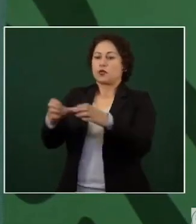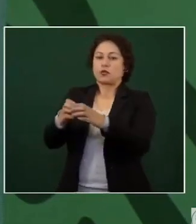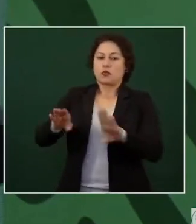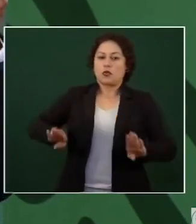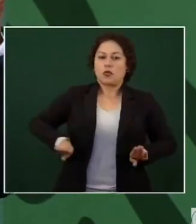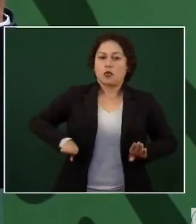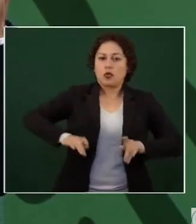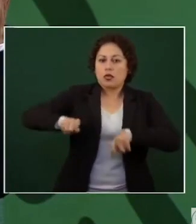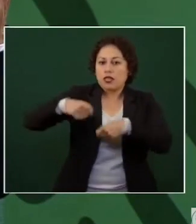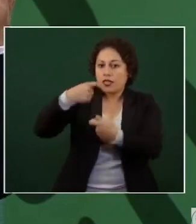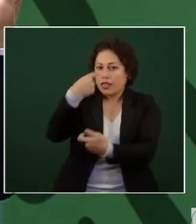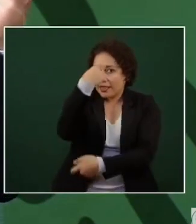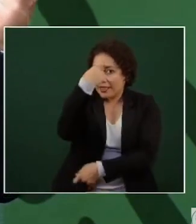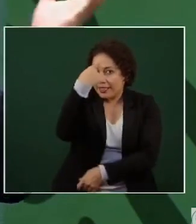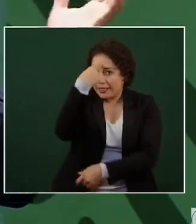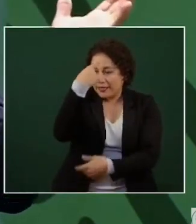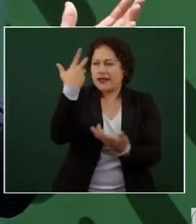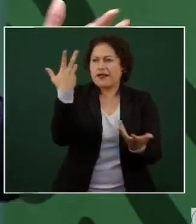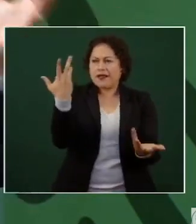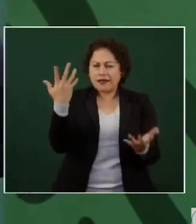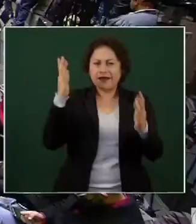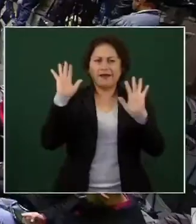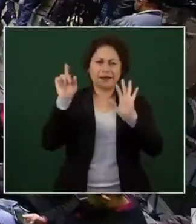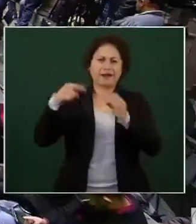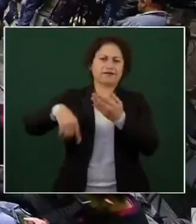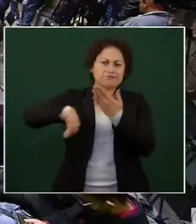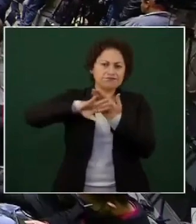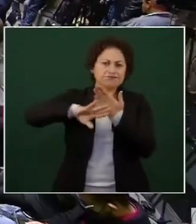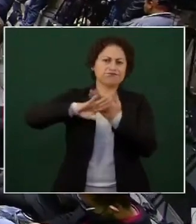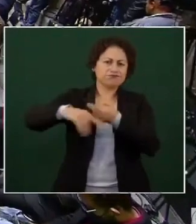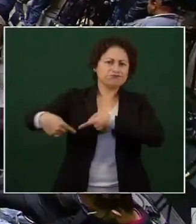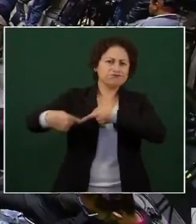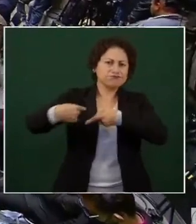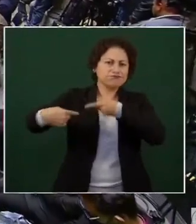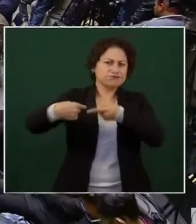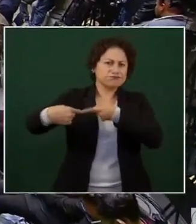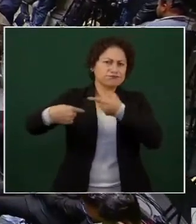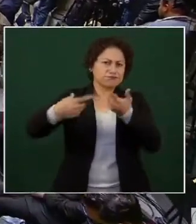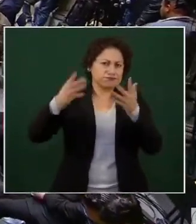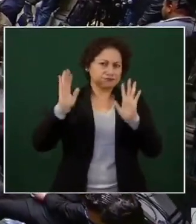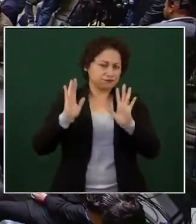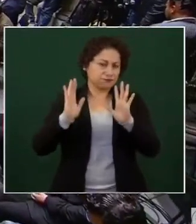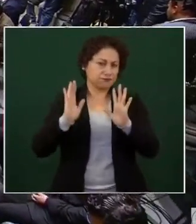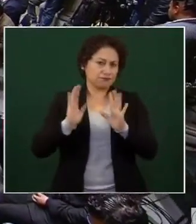como siempre, más a partir de que